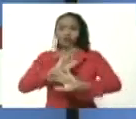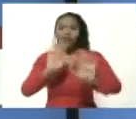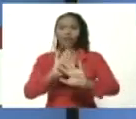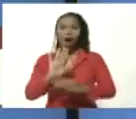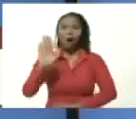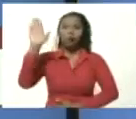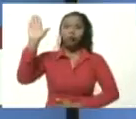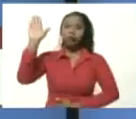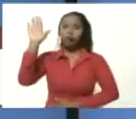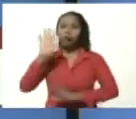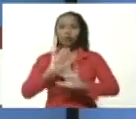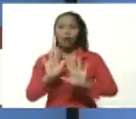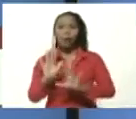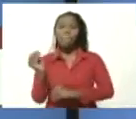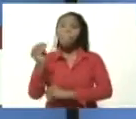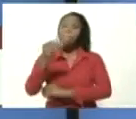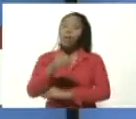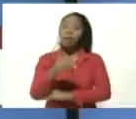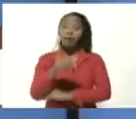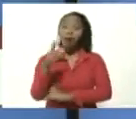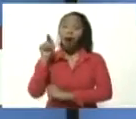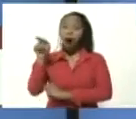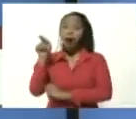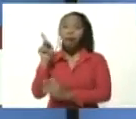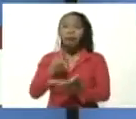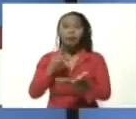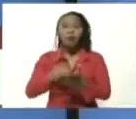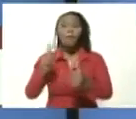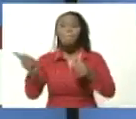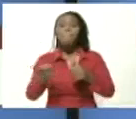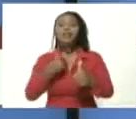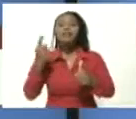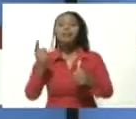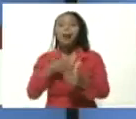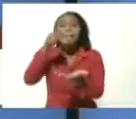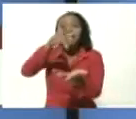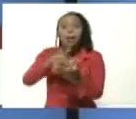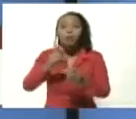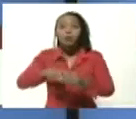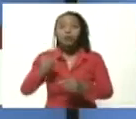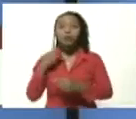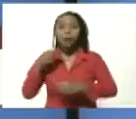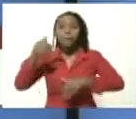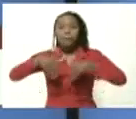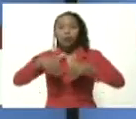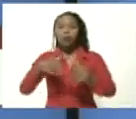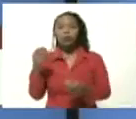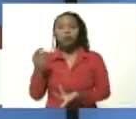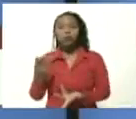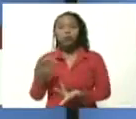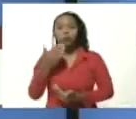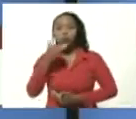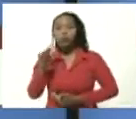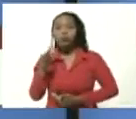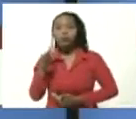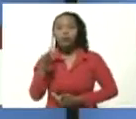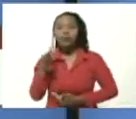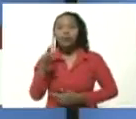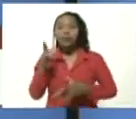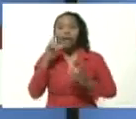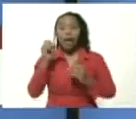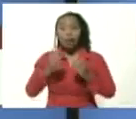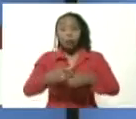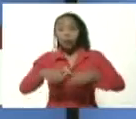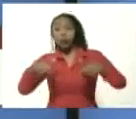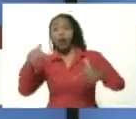juramentados. Además, estaban allí los principales candidatos. Perdón, los principales no, los candidatos a las ciudades más grandes